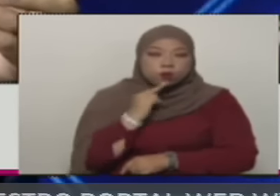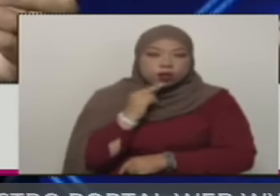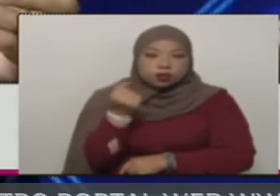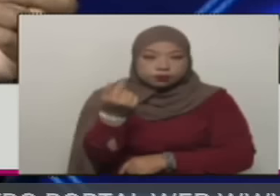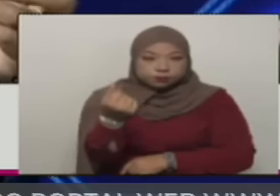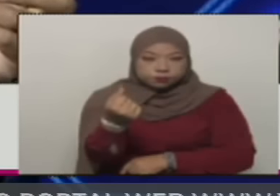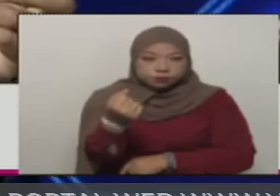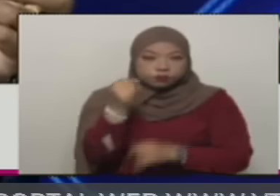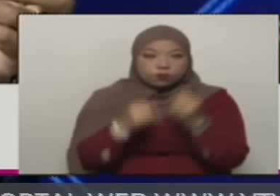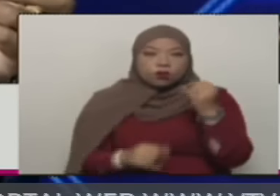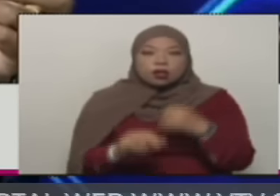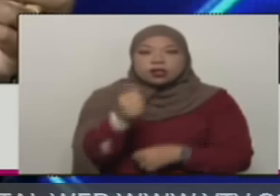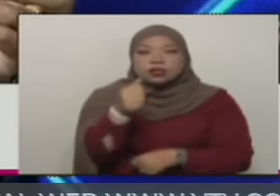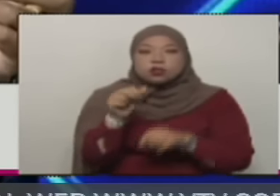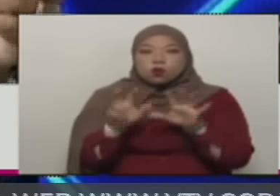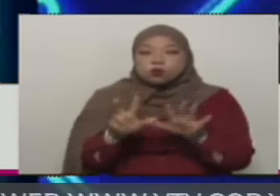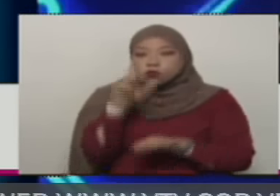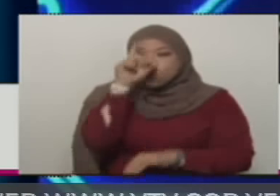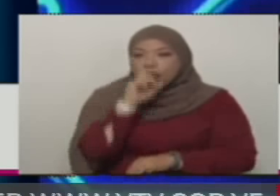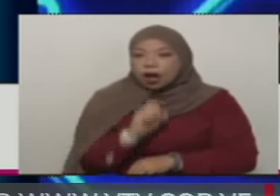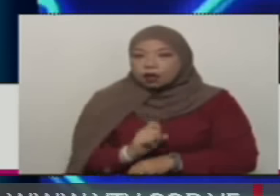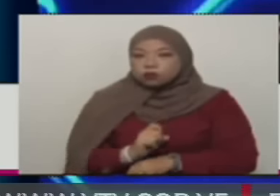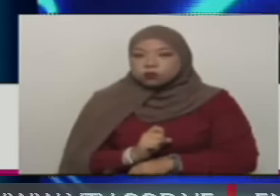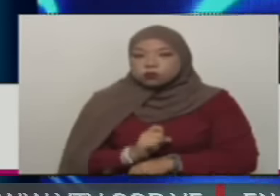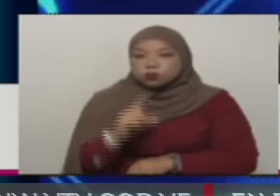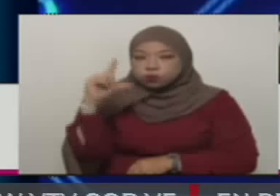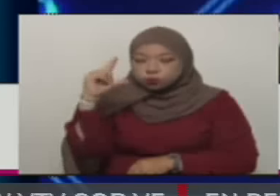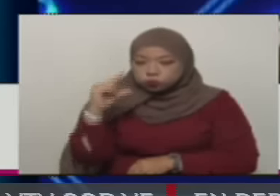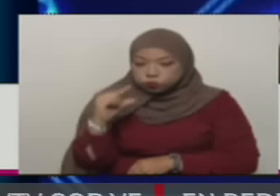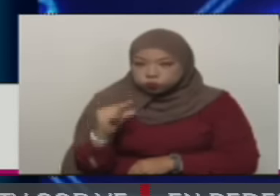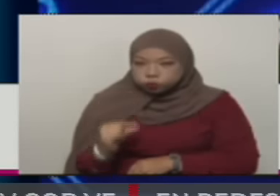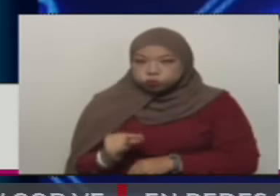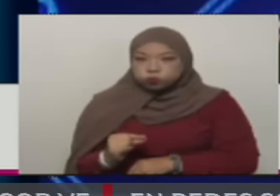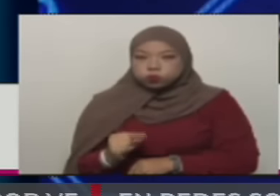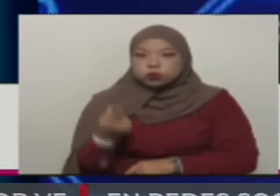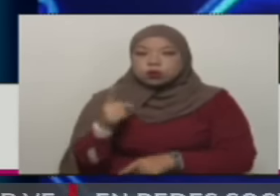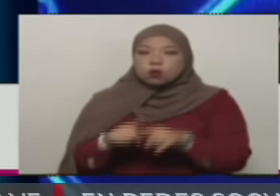de los últimos 18 años, la inflación global anualizada.